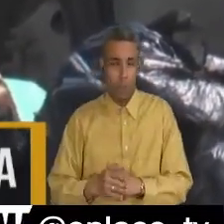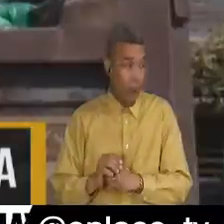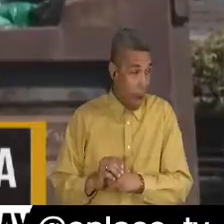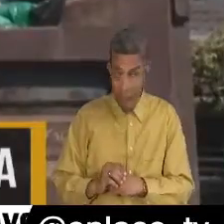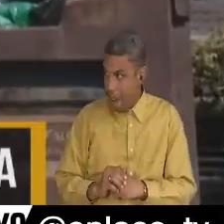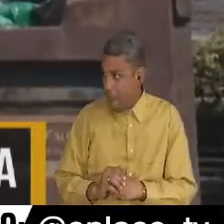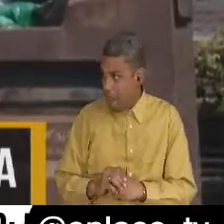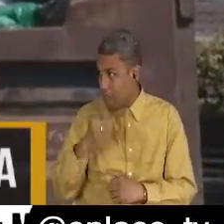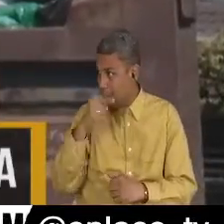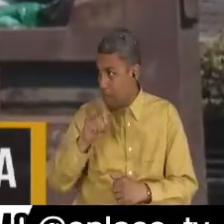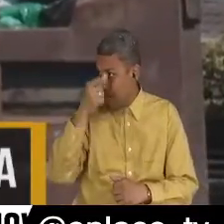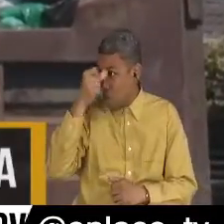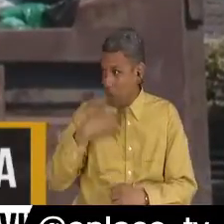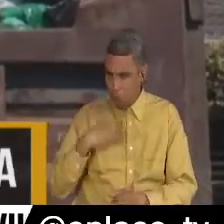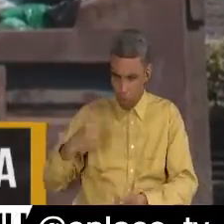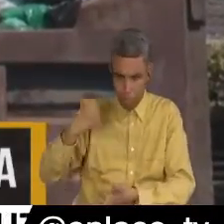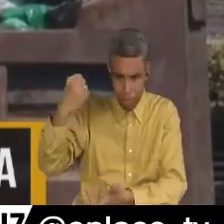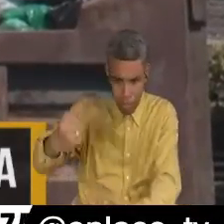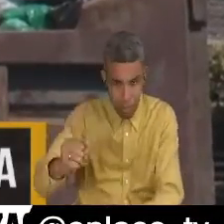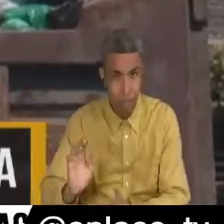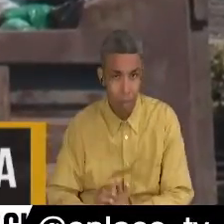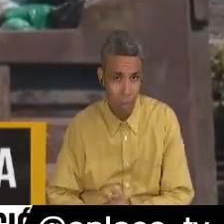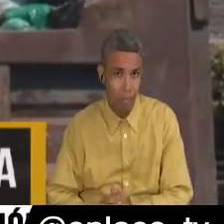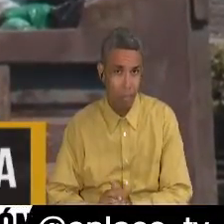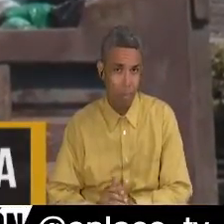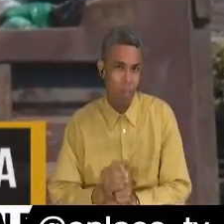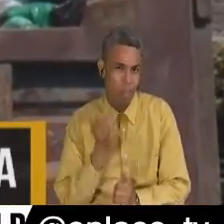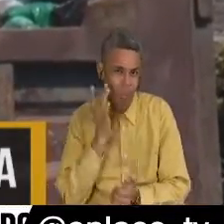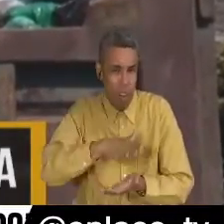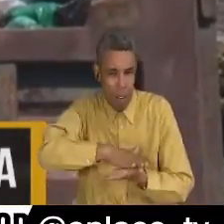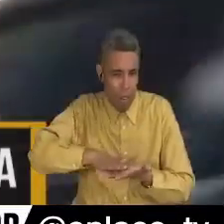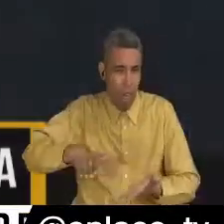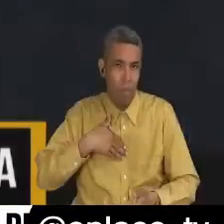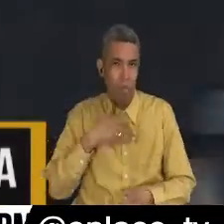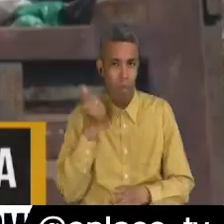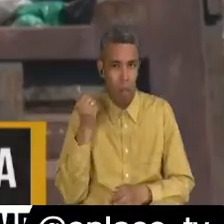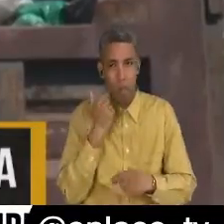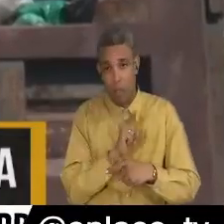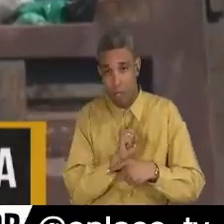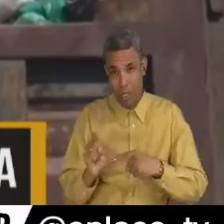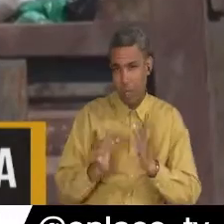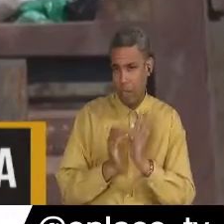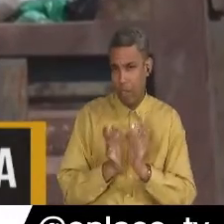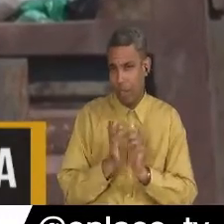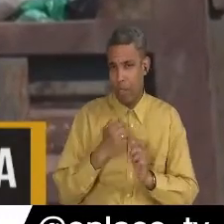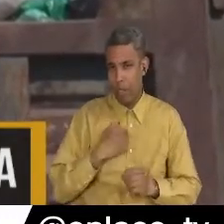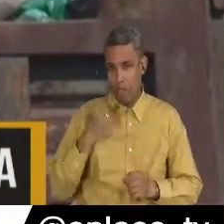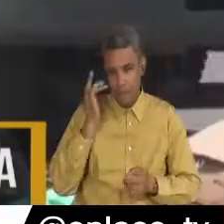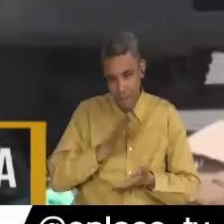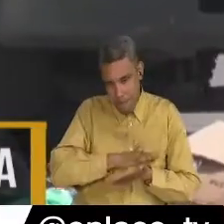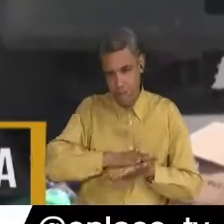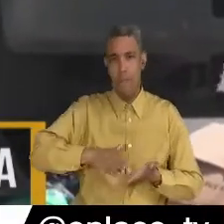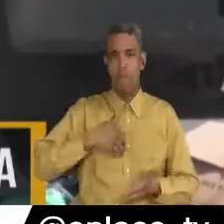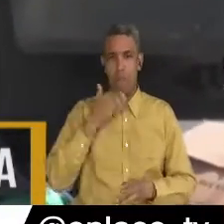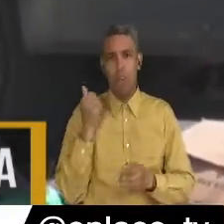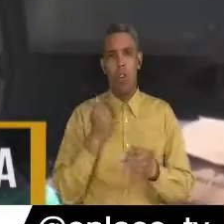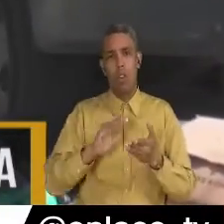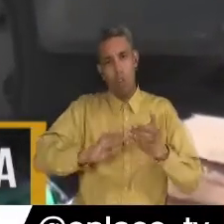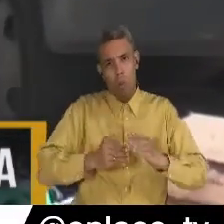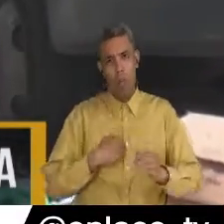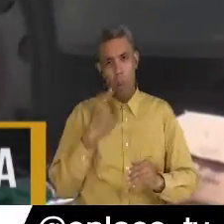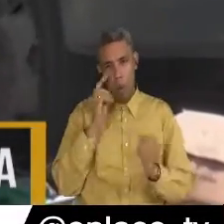a conservar un ambiente sano en estos días santos. Con el apoyo de la comunidad, es posible conservar las calles del municipio limpias y